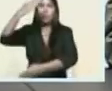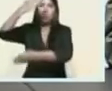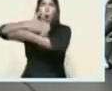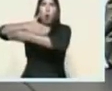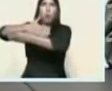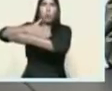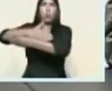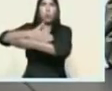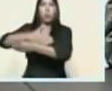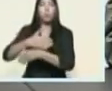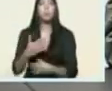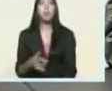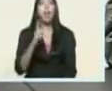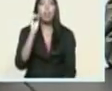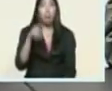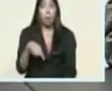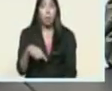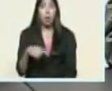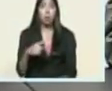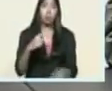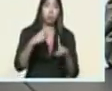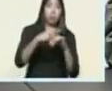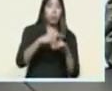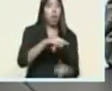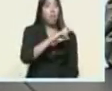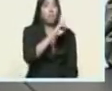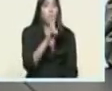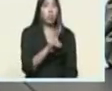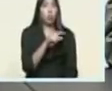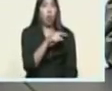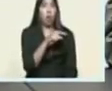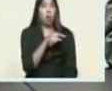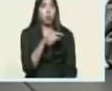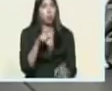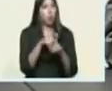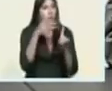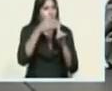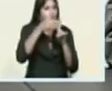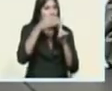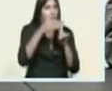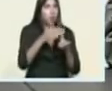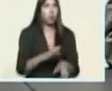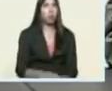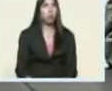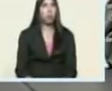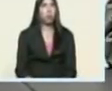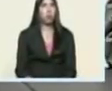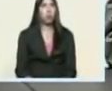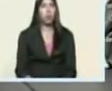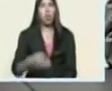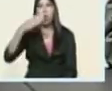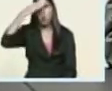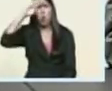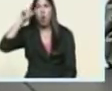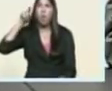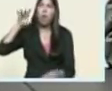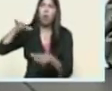Pero además la obsesión contra Venezuela, porque entonces dice, Cuba es culpable de tal cosa y tal cosa que pasa en Venezuela.